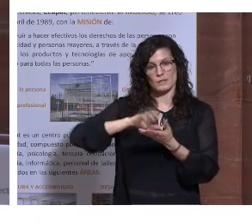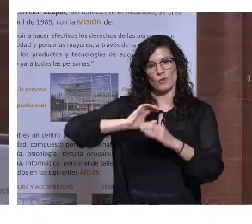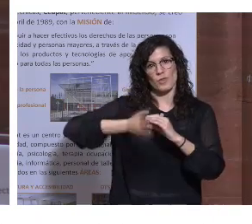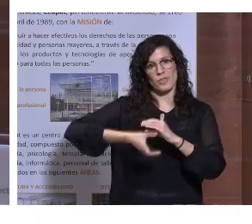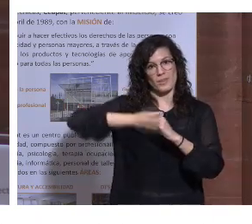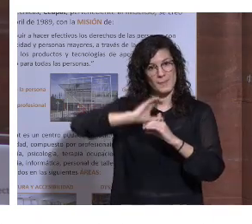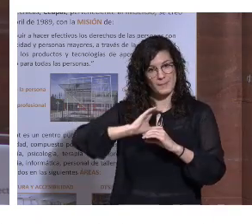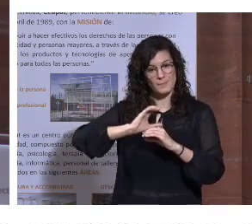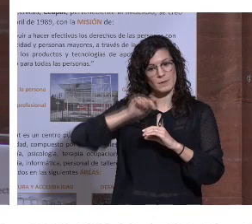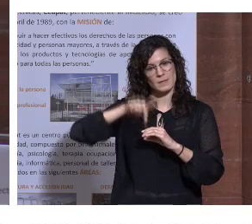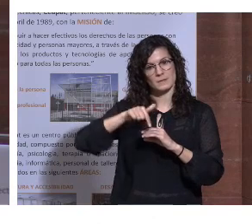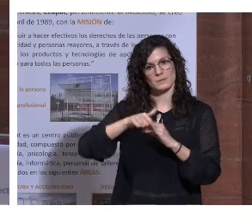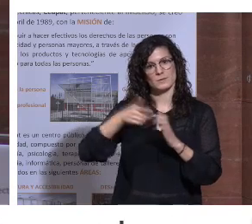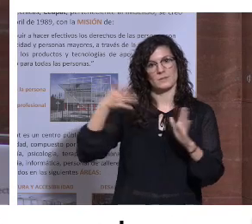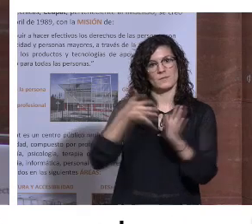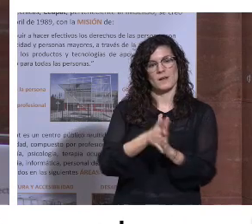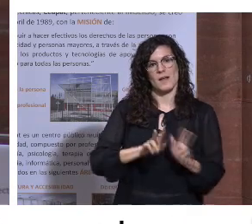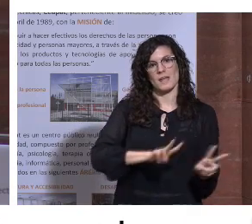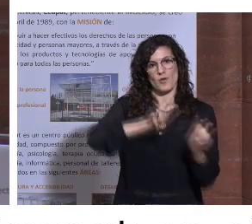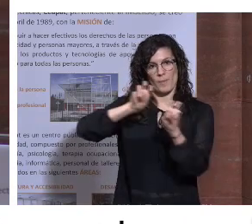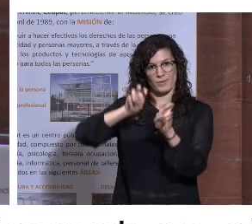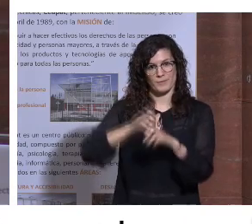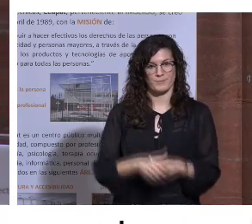el símbolo de la innovación.